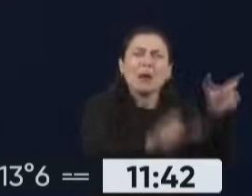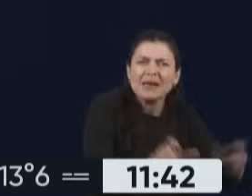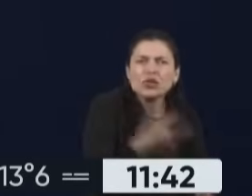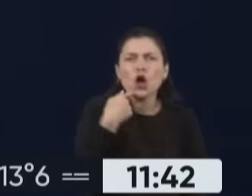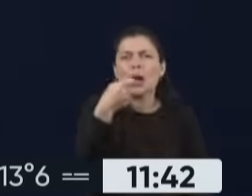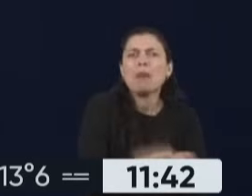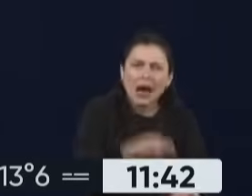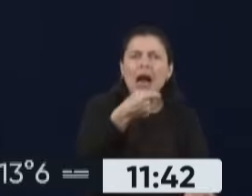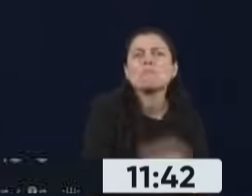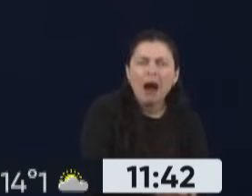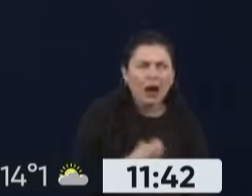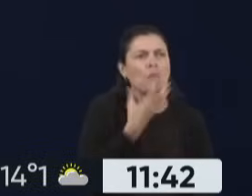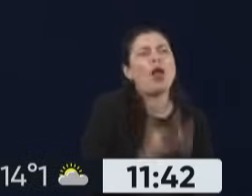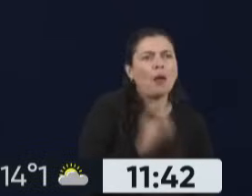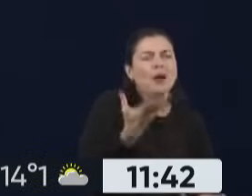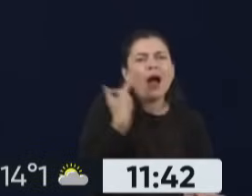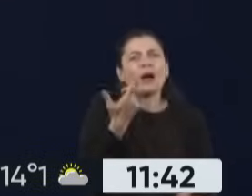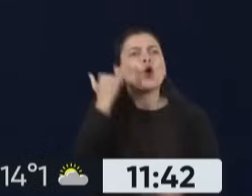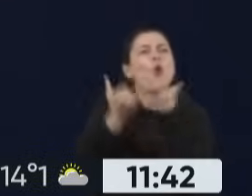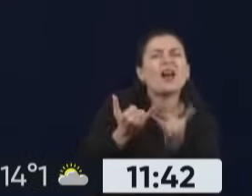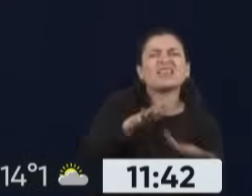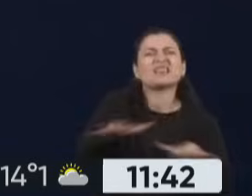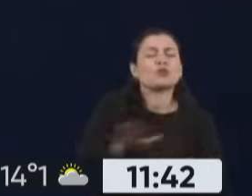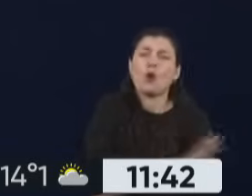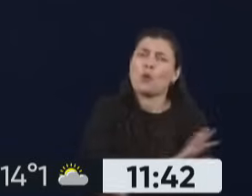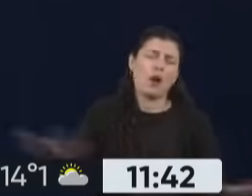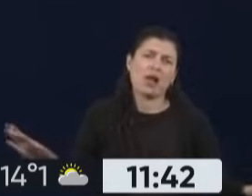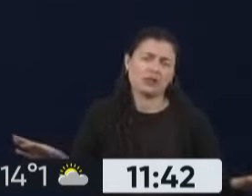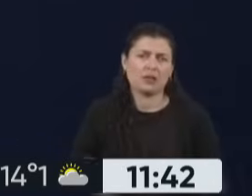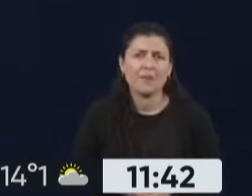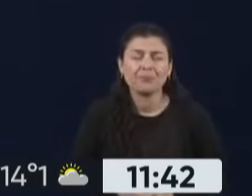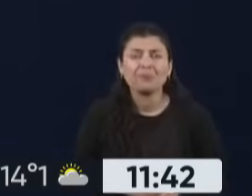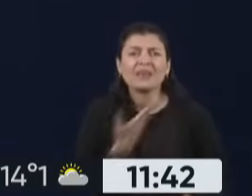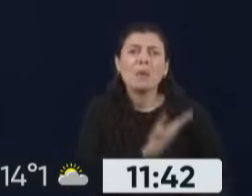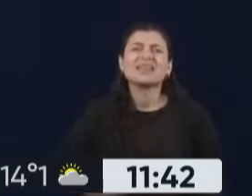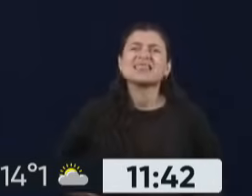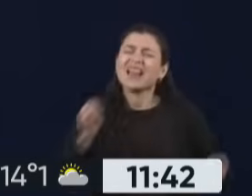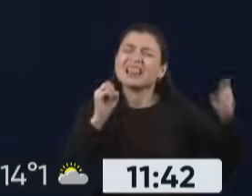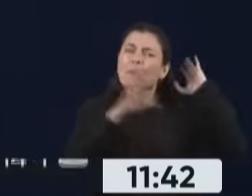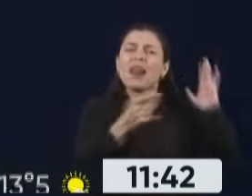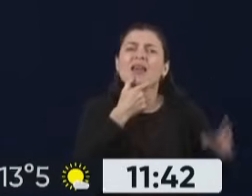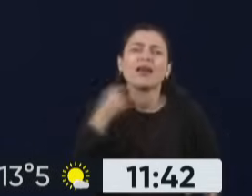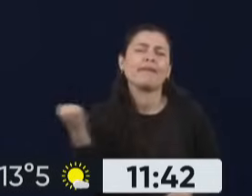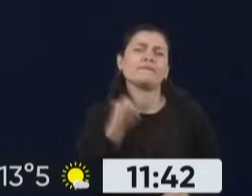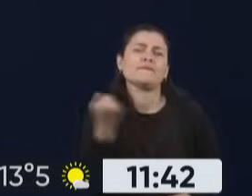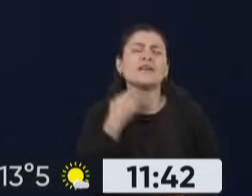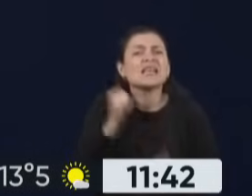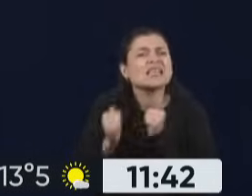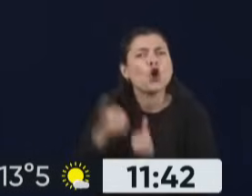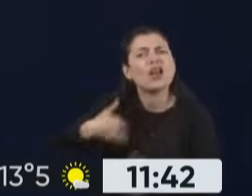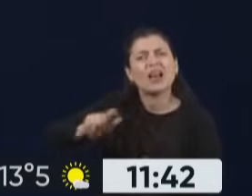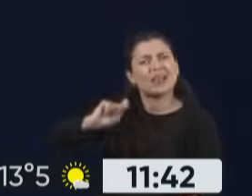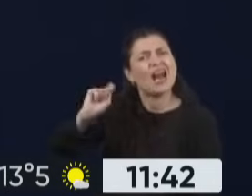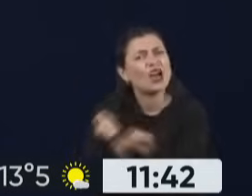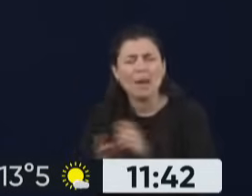pecadores. El mandato de la presidencia de Javier Milei es dar vuelta a la página de la miseria de nuestra historia y encauzarnos de